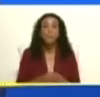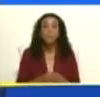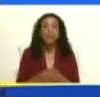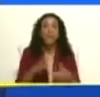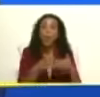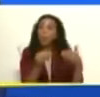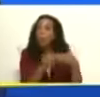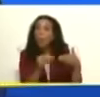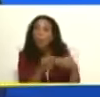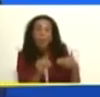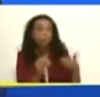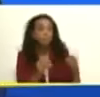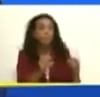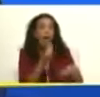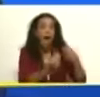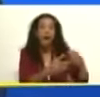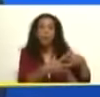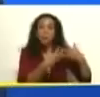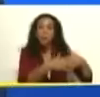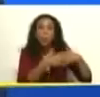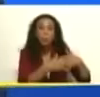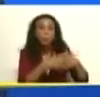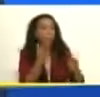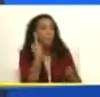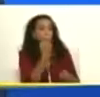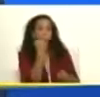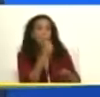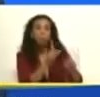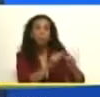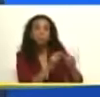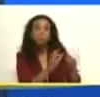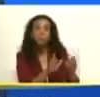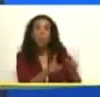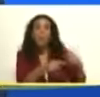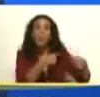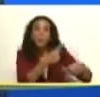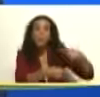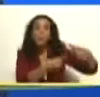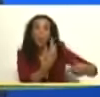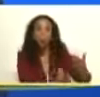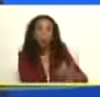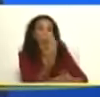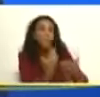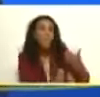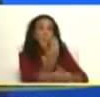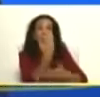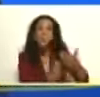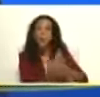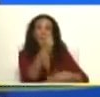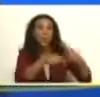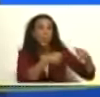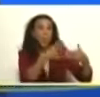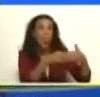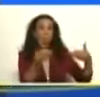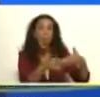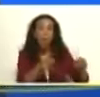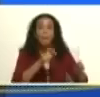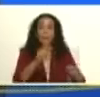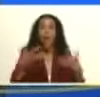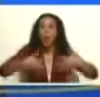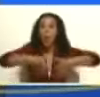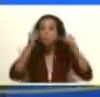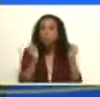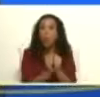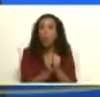los dólares. Hay que buscar una maquinita de esa. Tienen la maquinita y cuando necesitan para financiar una guerra,